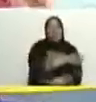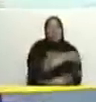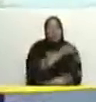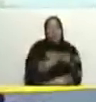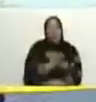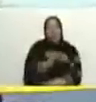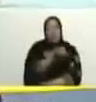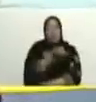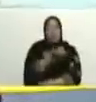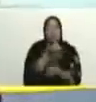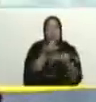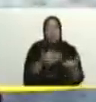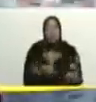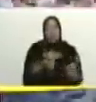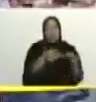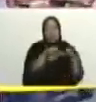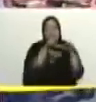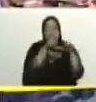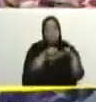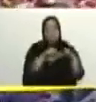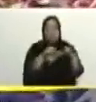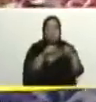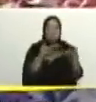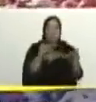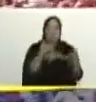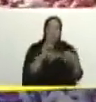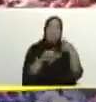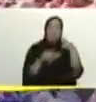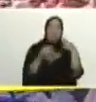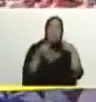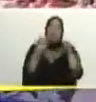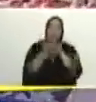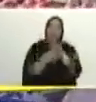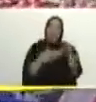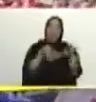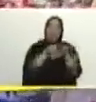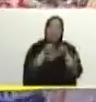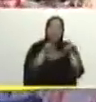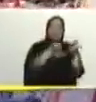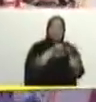una parte de ellos se mantienen conspirando,